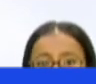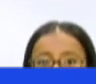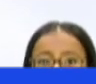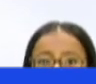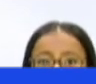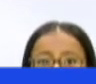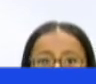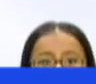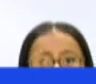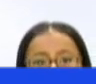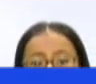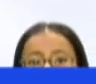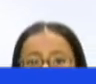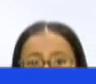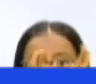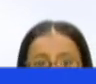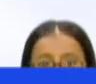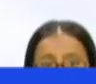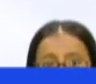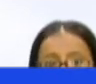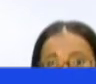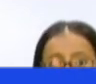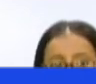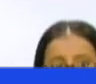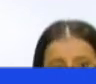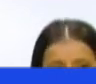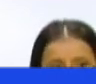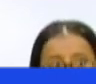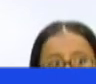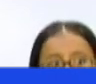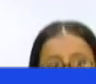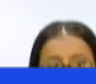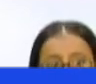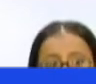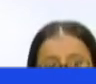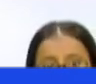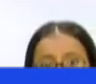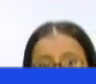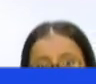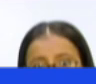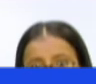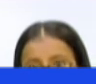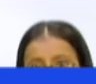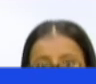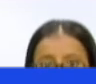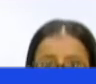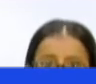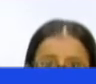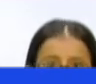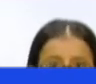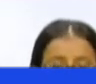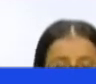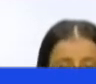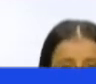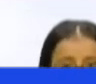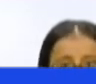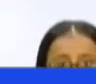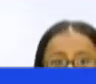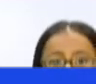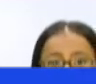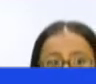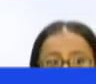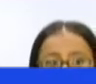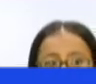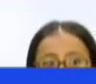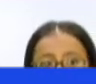Reformaron la ley de protección de la soberanía del espacio aéreo, obstruyendo la posibilidad